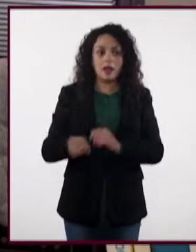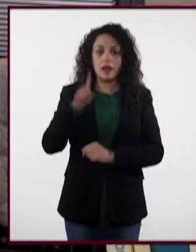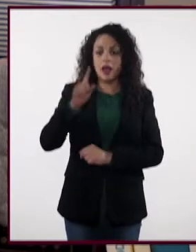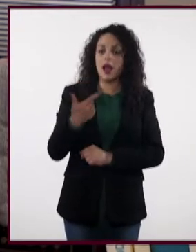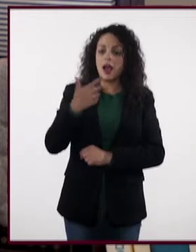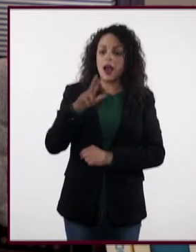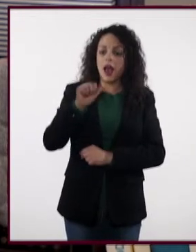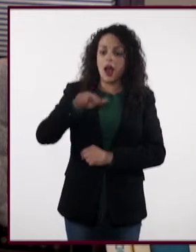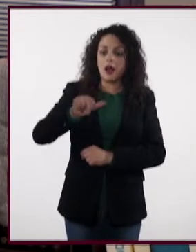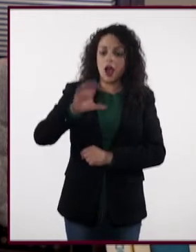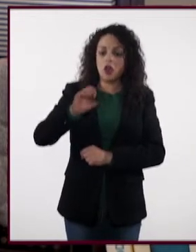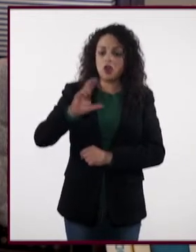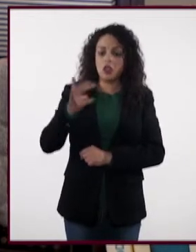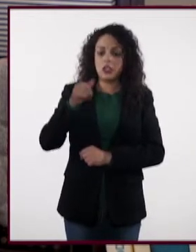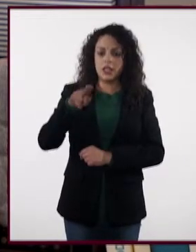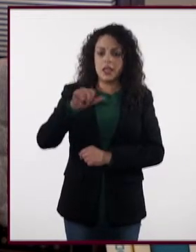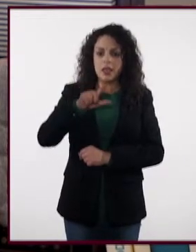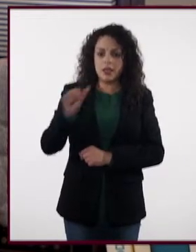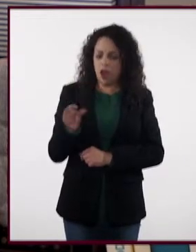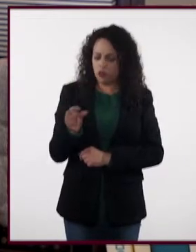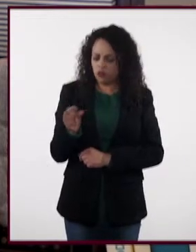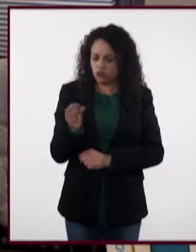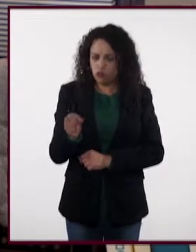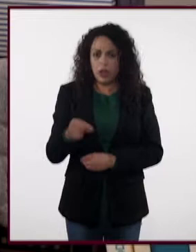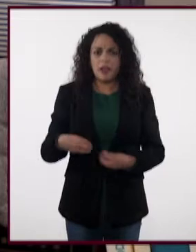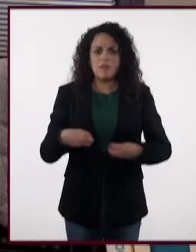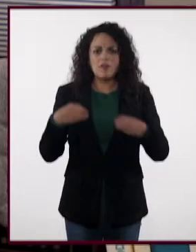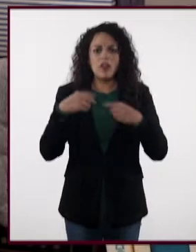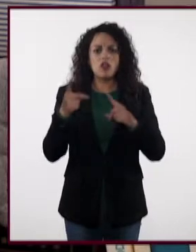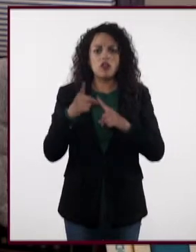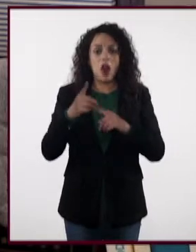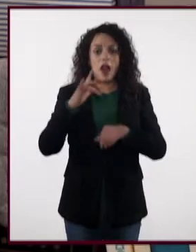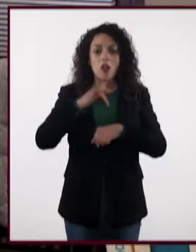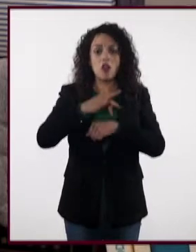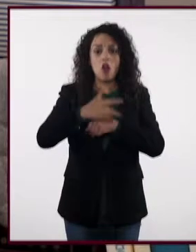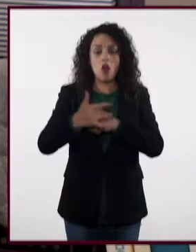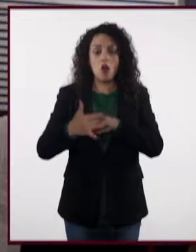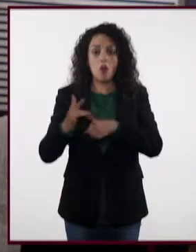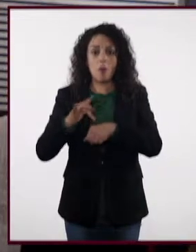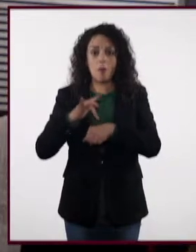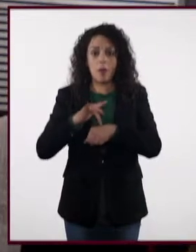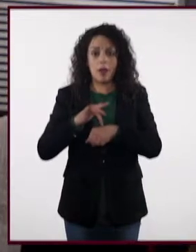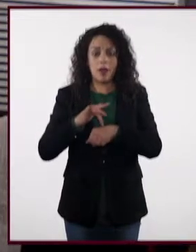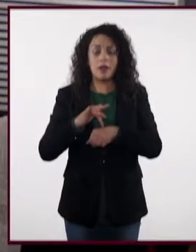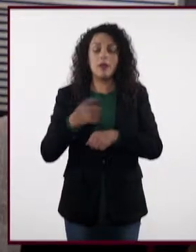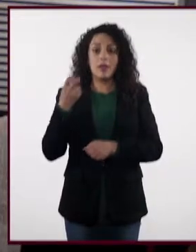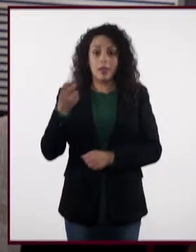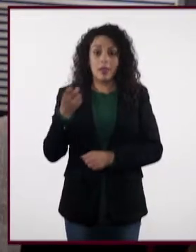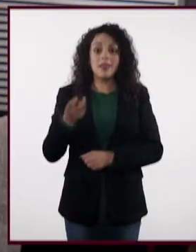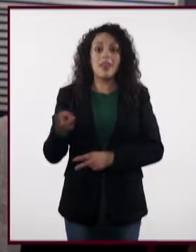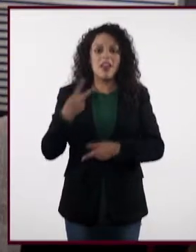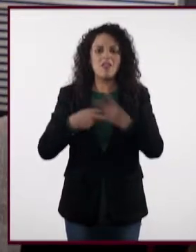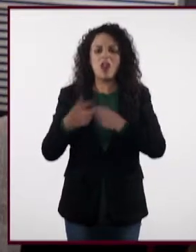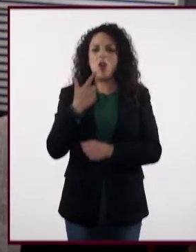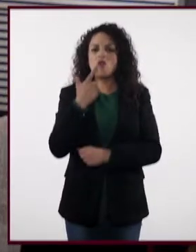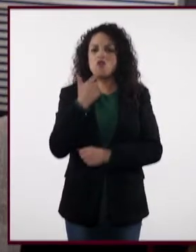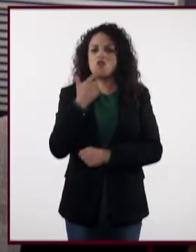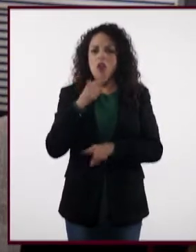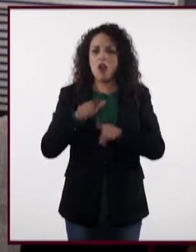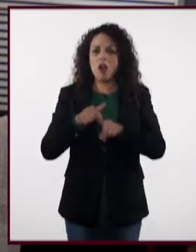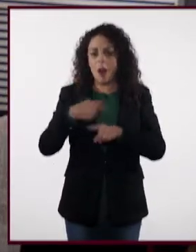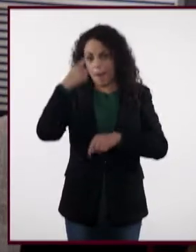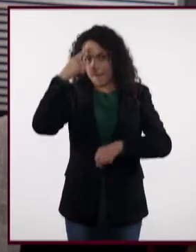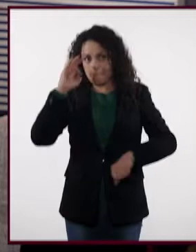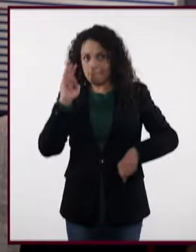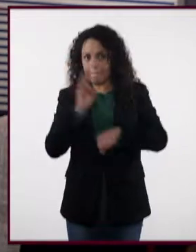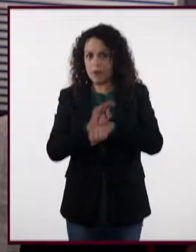cochinilla. Este es un insecto muy pequeño que vive en los nopales y cactus de Mesoamérica, que produce una sustancia roja para defenderse